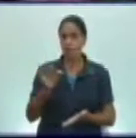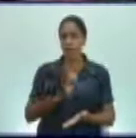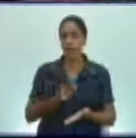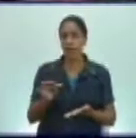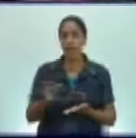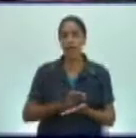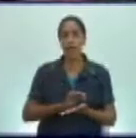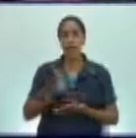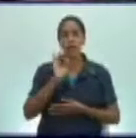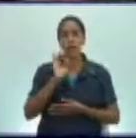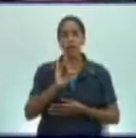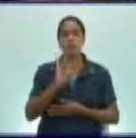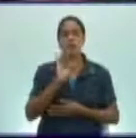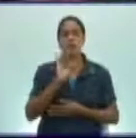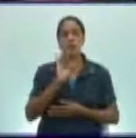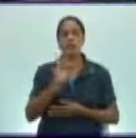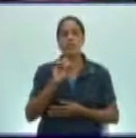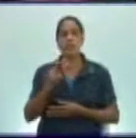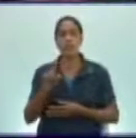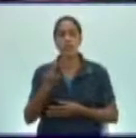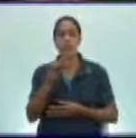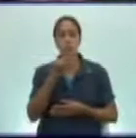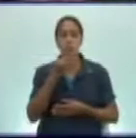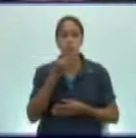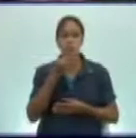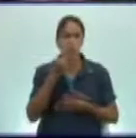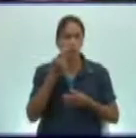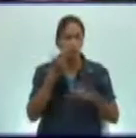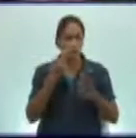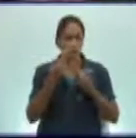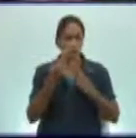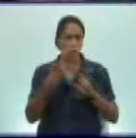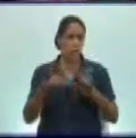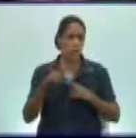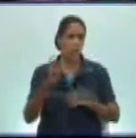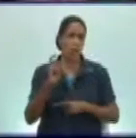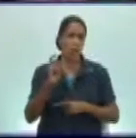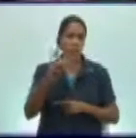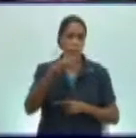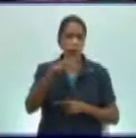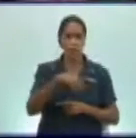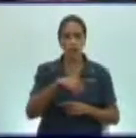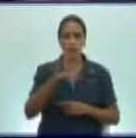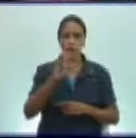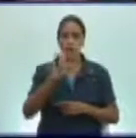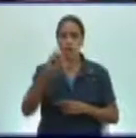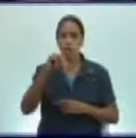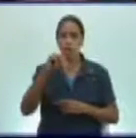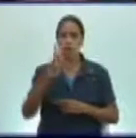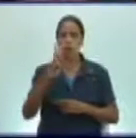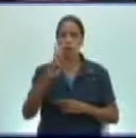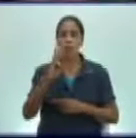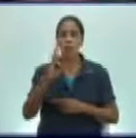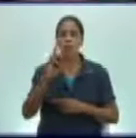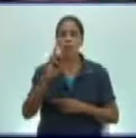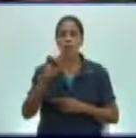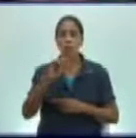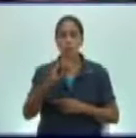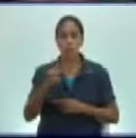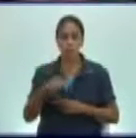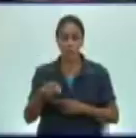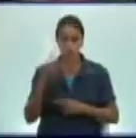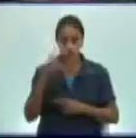texto pueden estar observando varios ejemplares que también yo les estoy presentando en esta